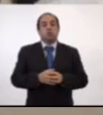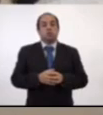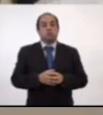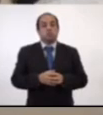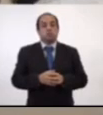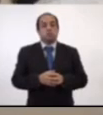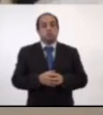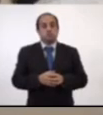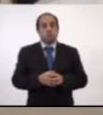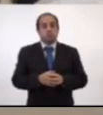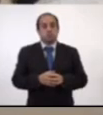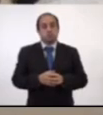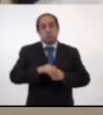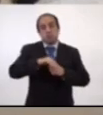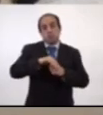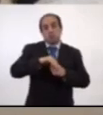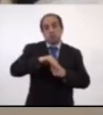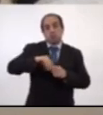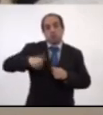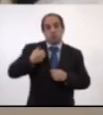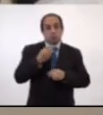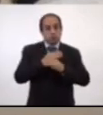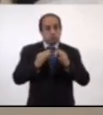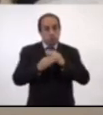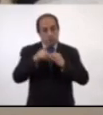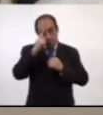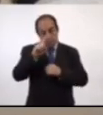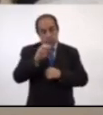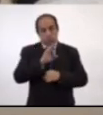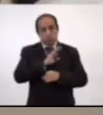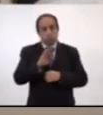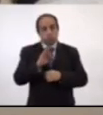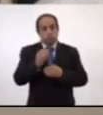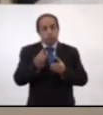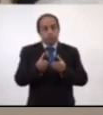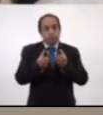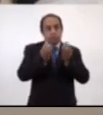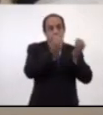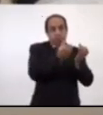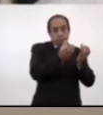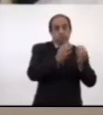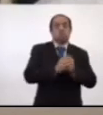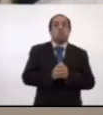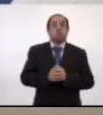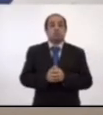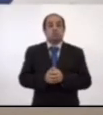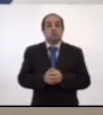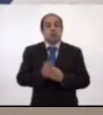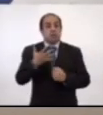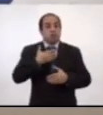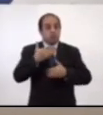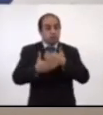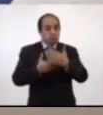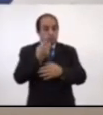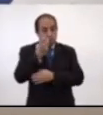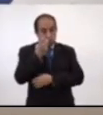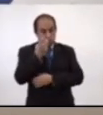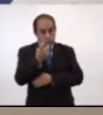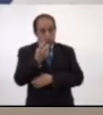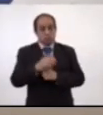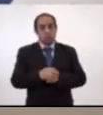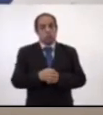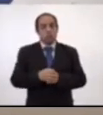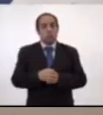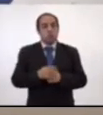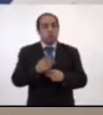elementos para poder izar la losa junto con las traves, y está en proceso toda esta